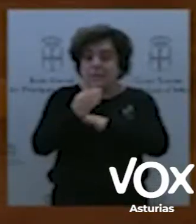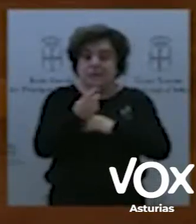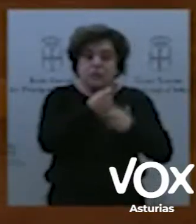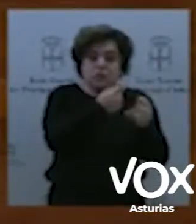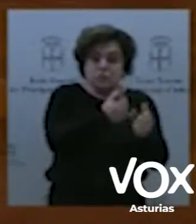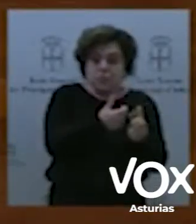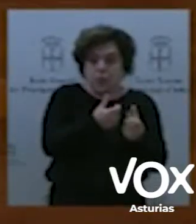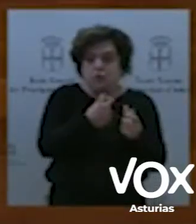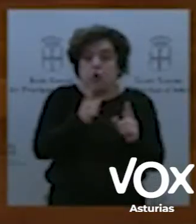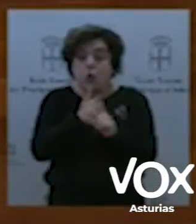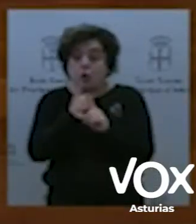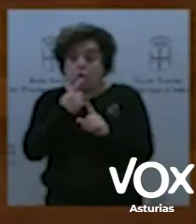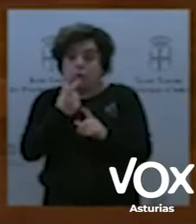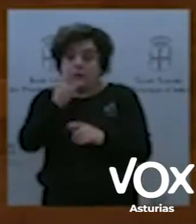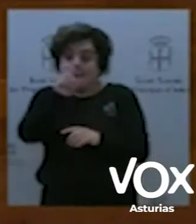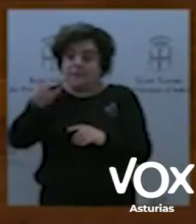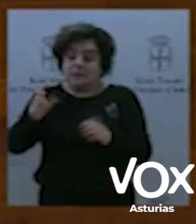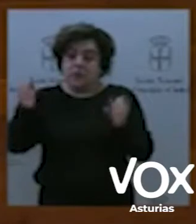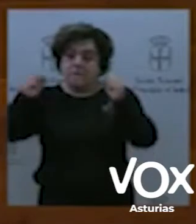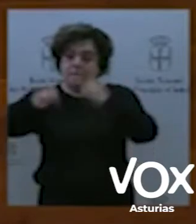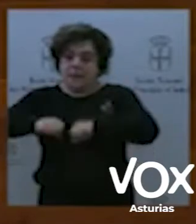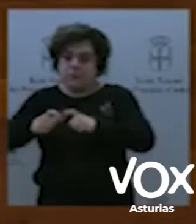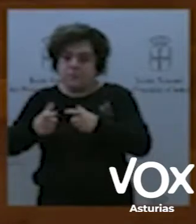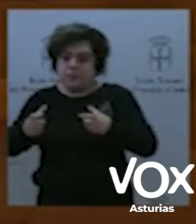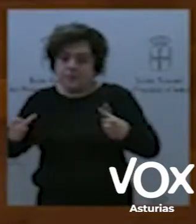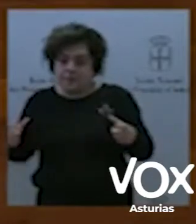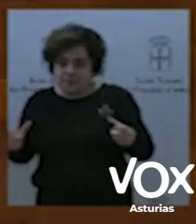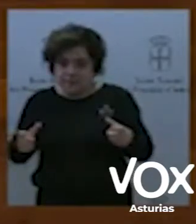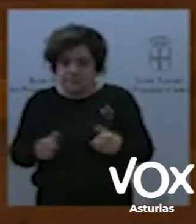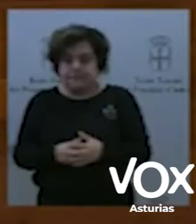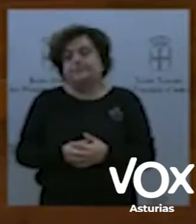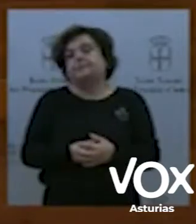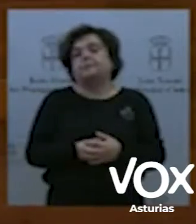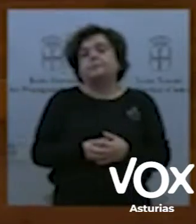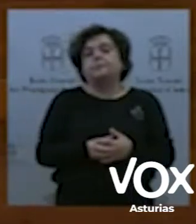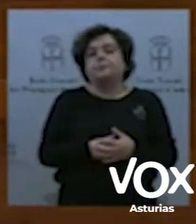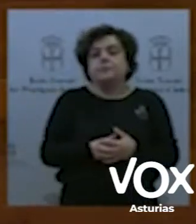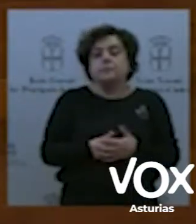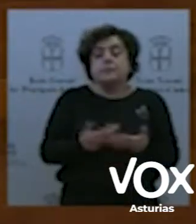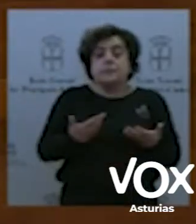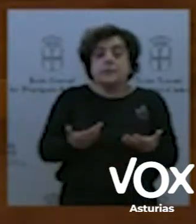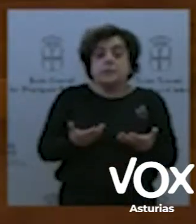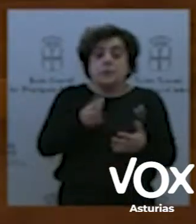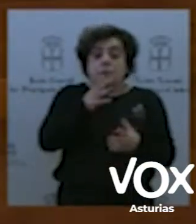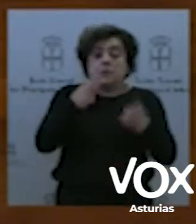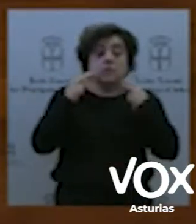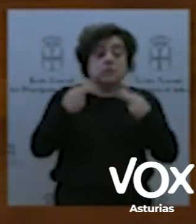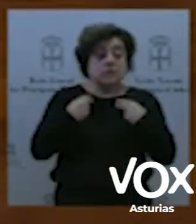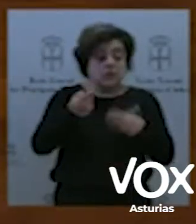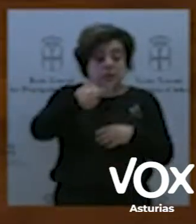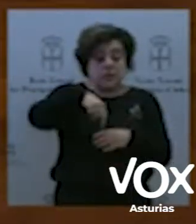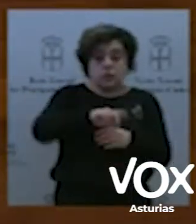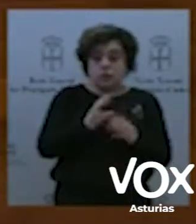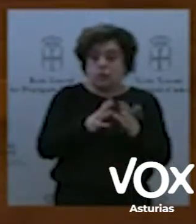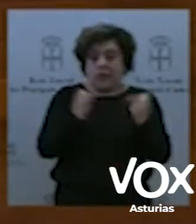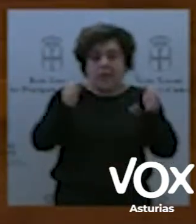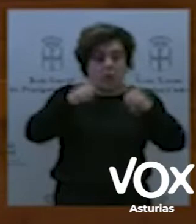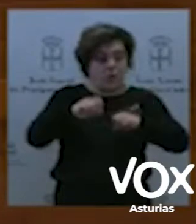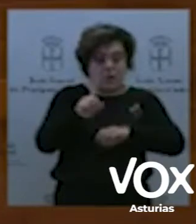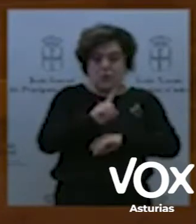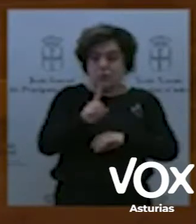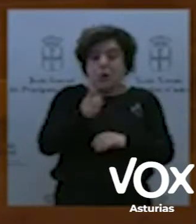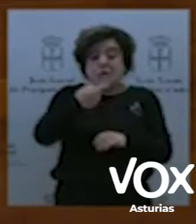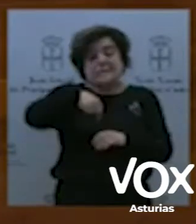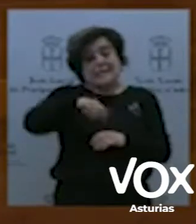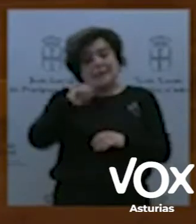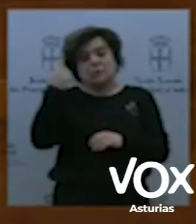mayor. El caso, señorías, es que por mucho que nosotros no estemos de acuerdo, sabemos que este dictamen va a desembocar en